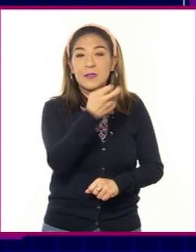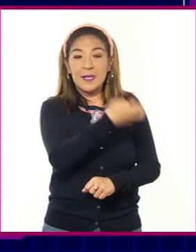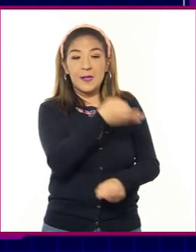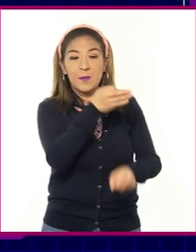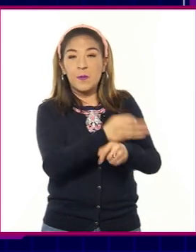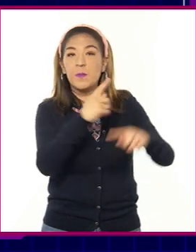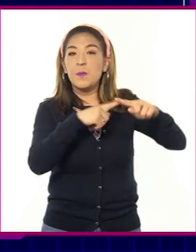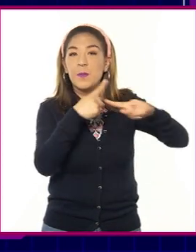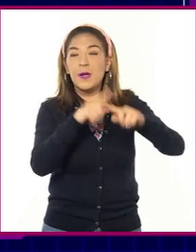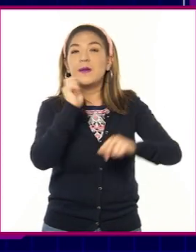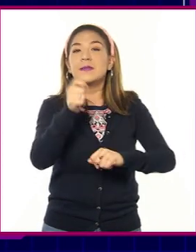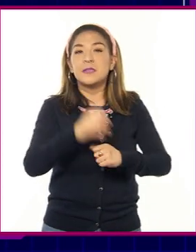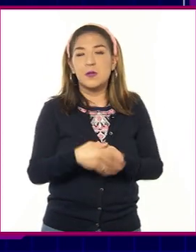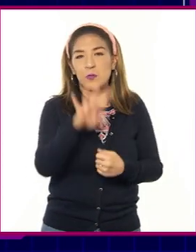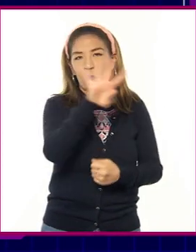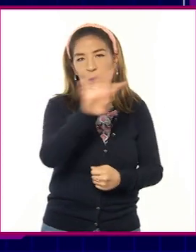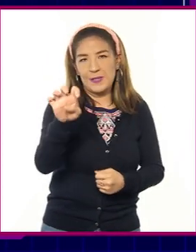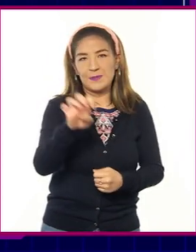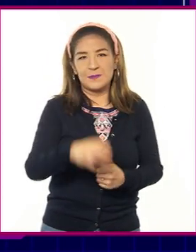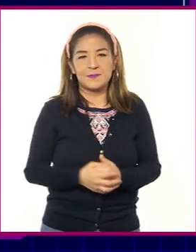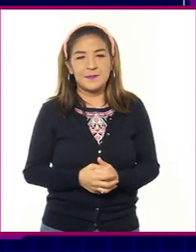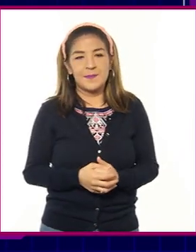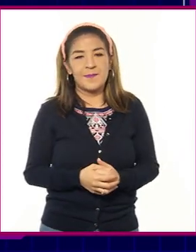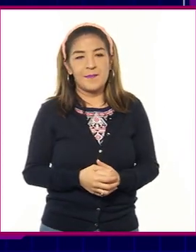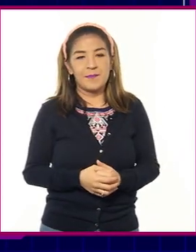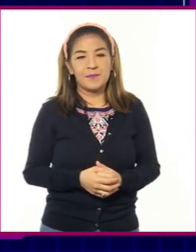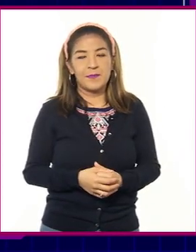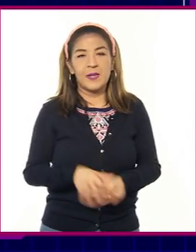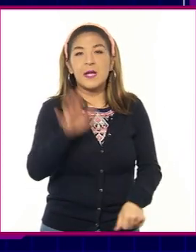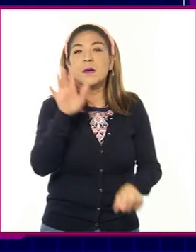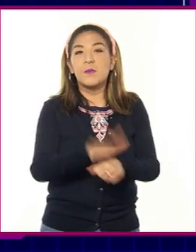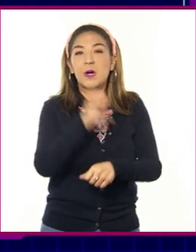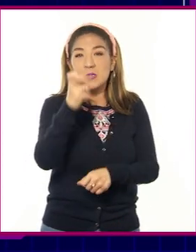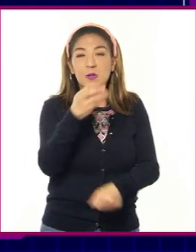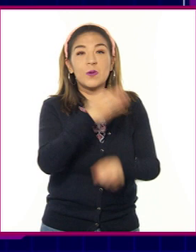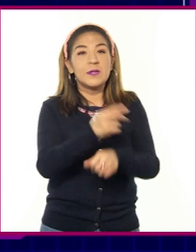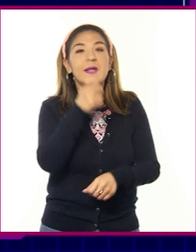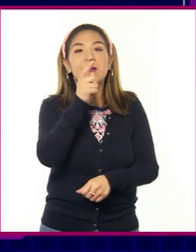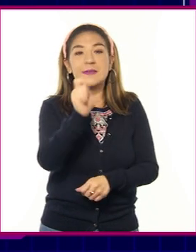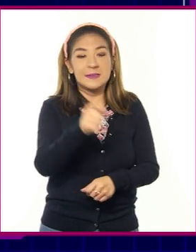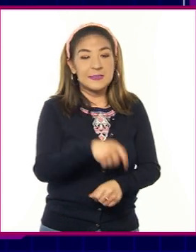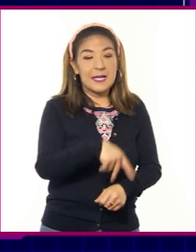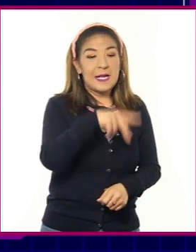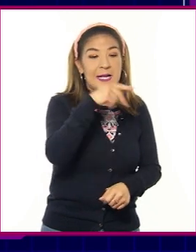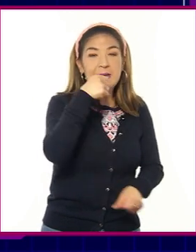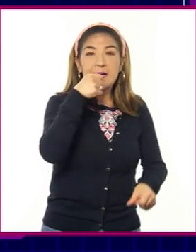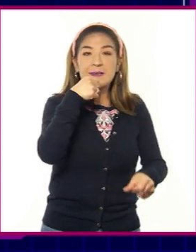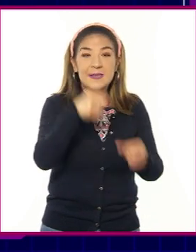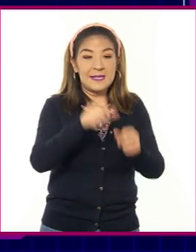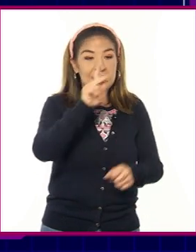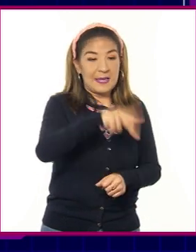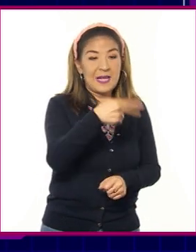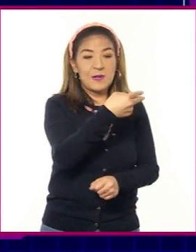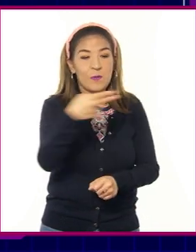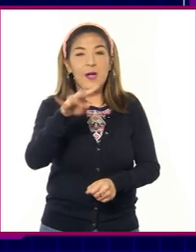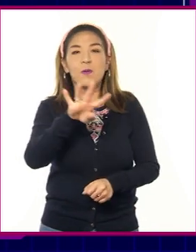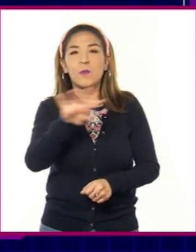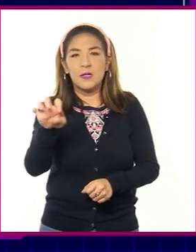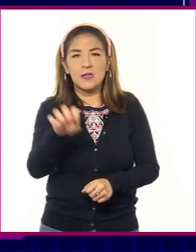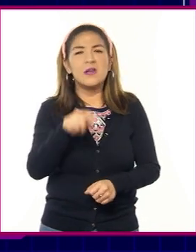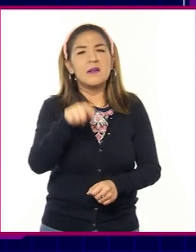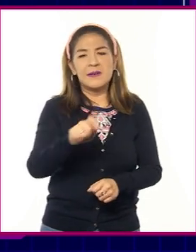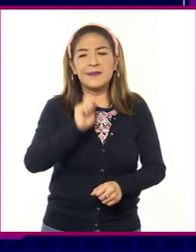esta multiplicación es 400, por lo que podemos afirmar que K es igual a 400.